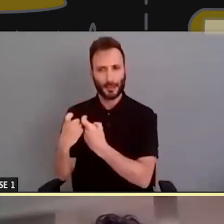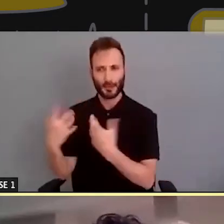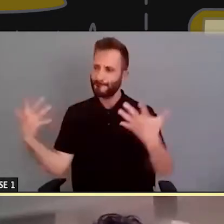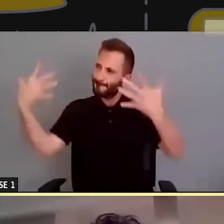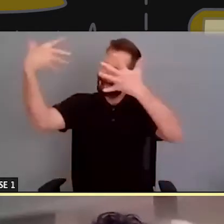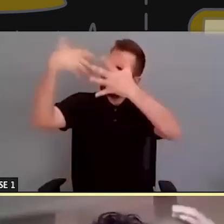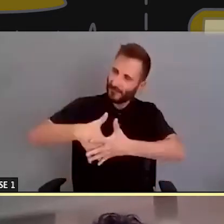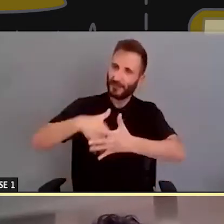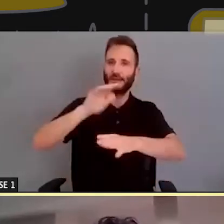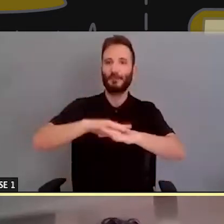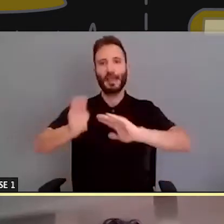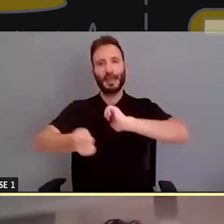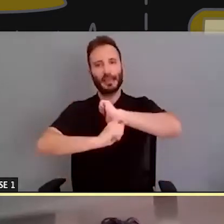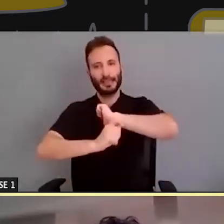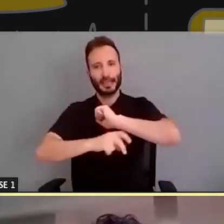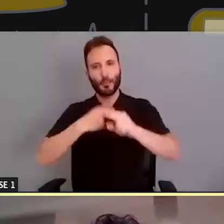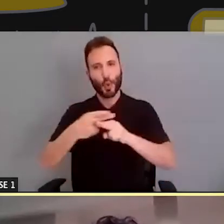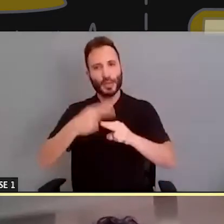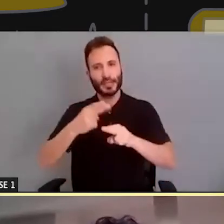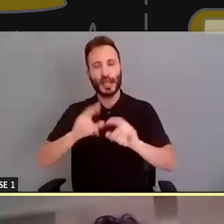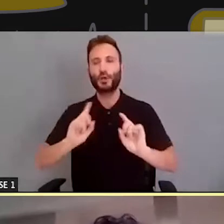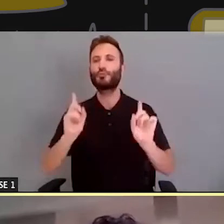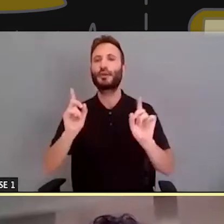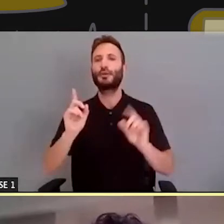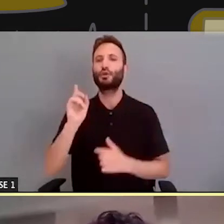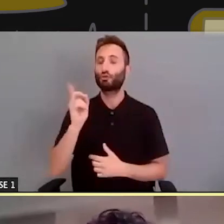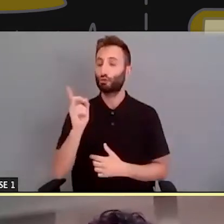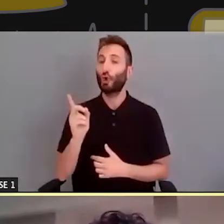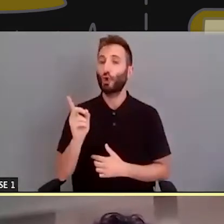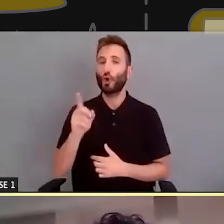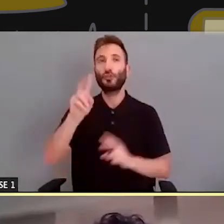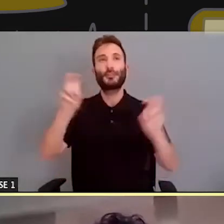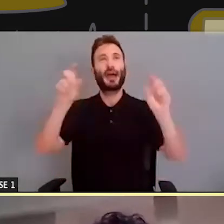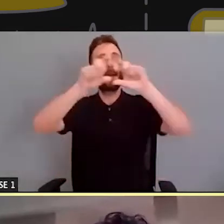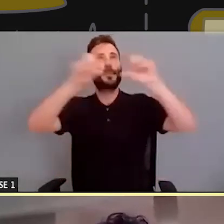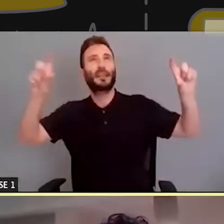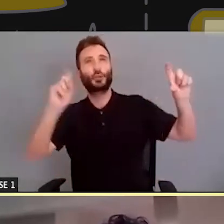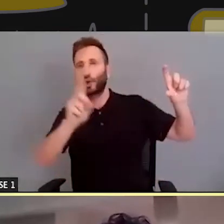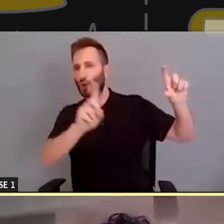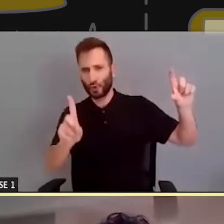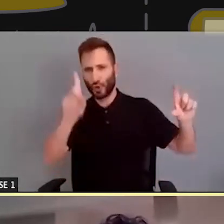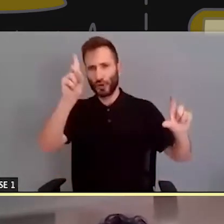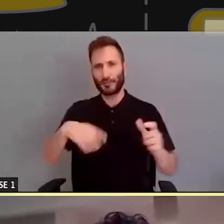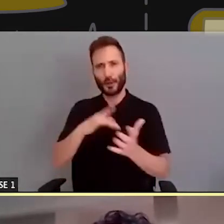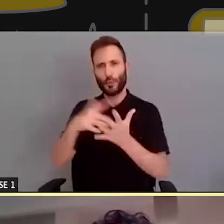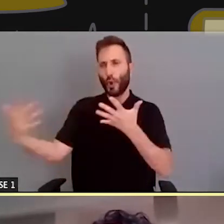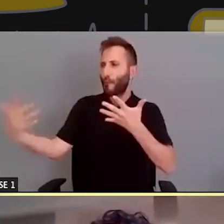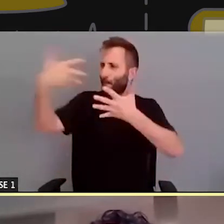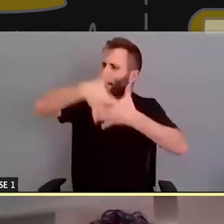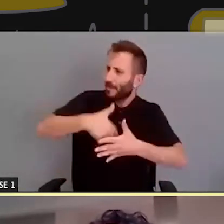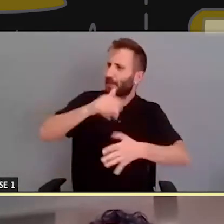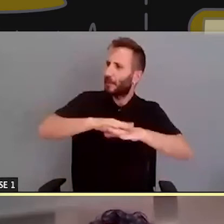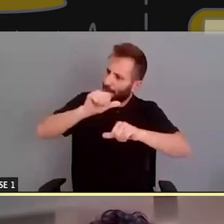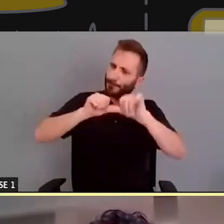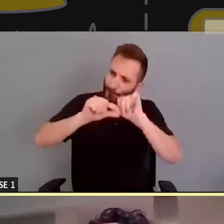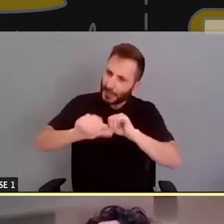también de estrategia de política, no solo el nivel del empresariado, sino también esa combinación, ¿no? Esa conjunción de